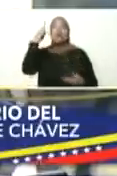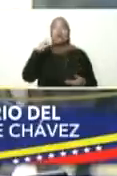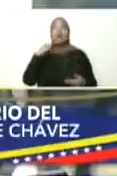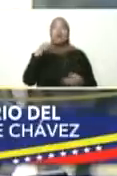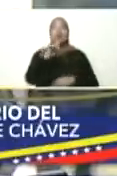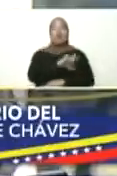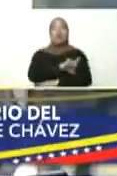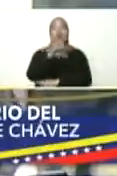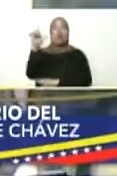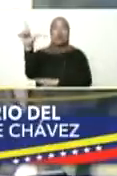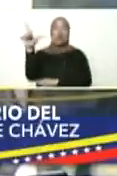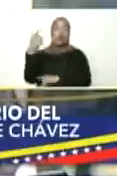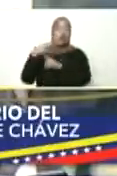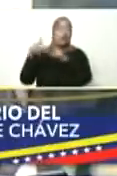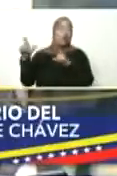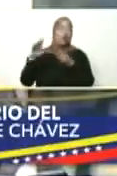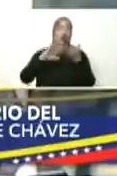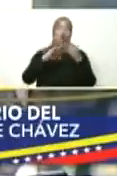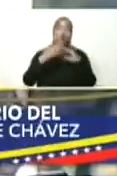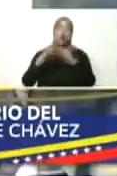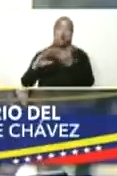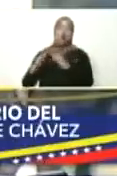Lara.